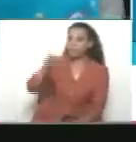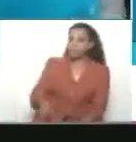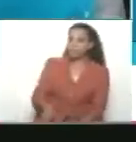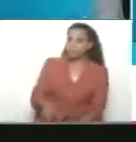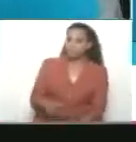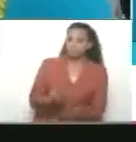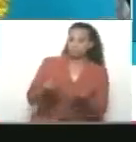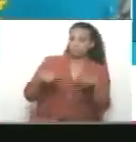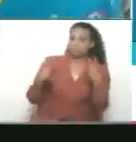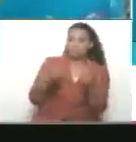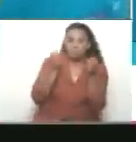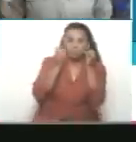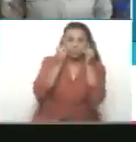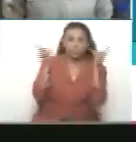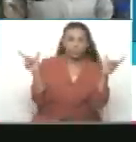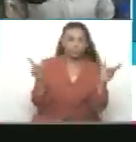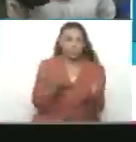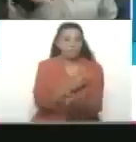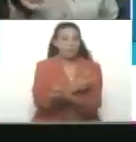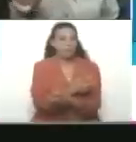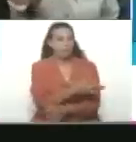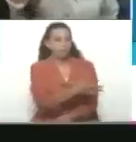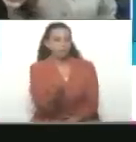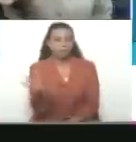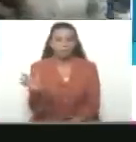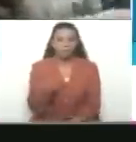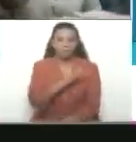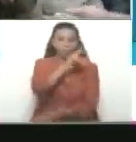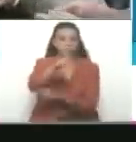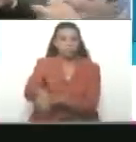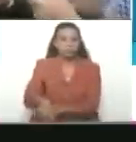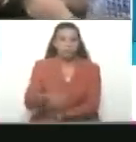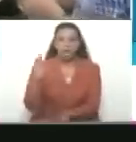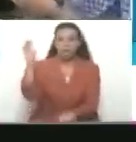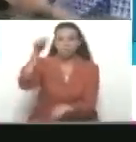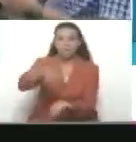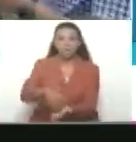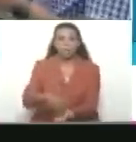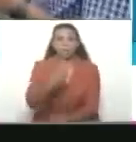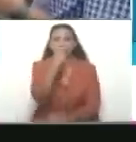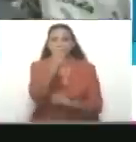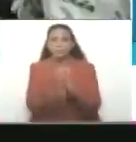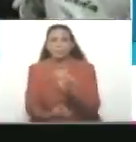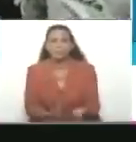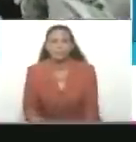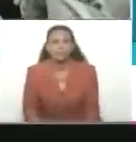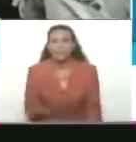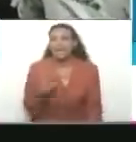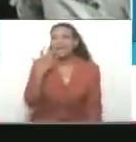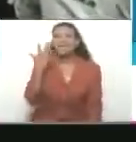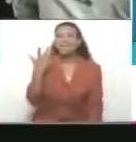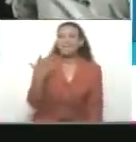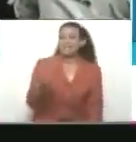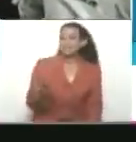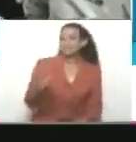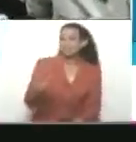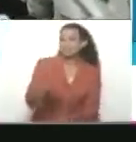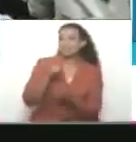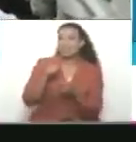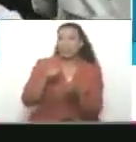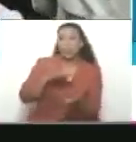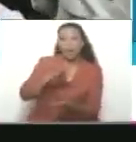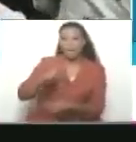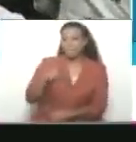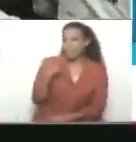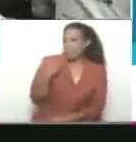es nuevo el fantasma se fue para allá el renunciado creyendo que podía pescar en río